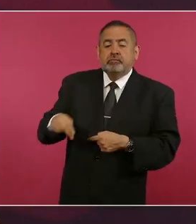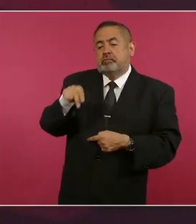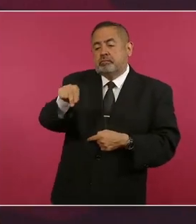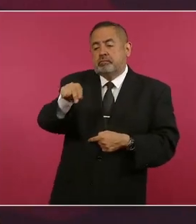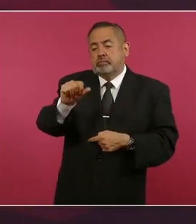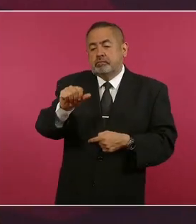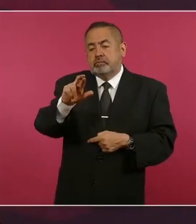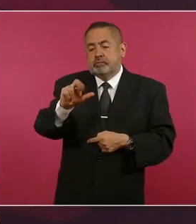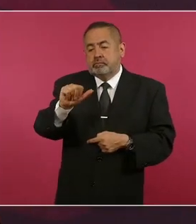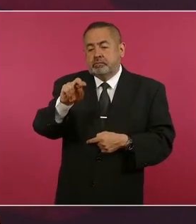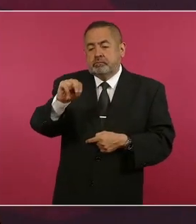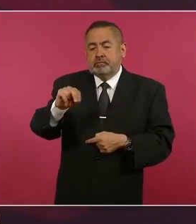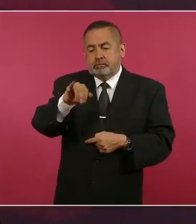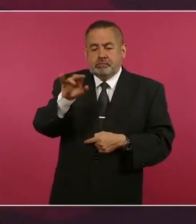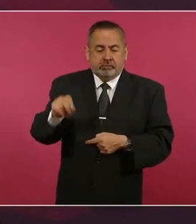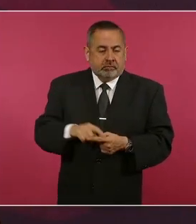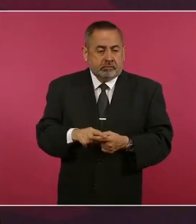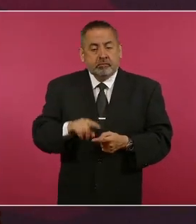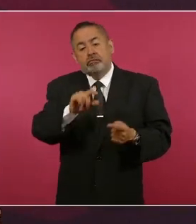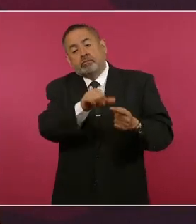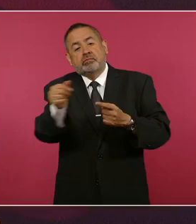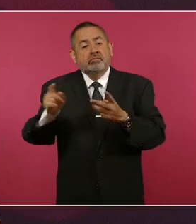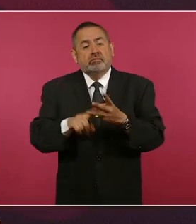ahora Helio, que acaba de retirarse,